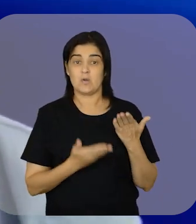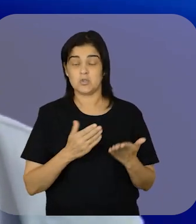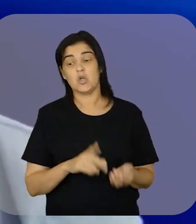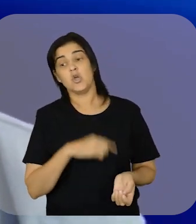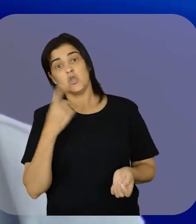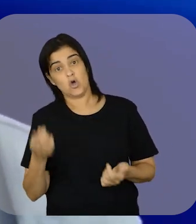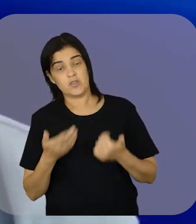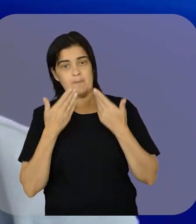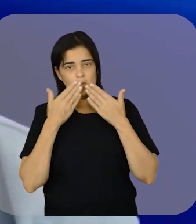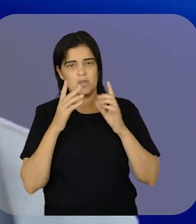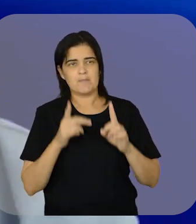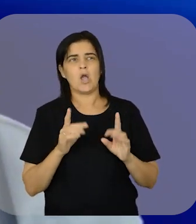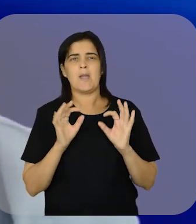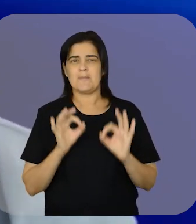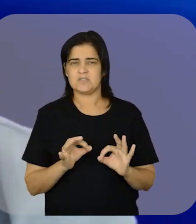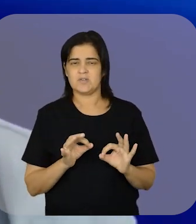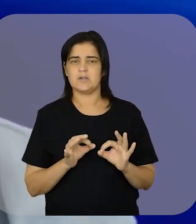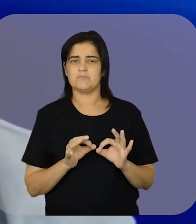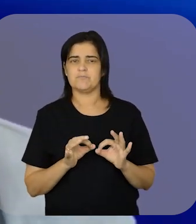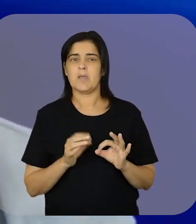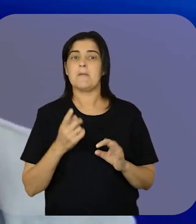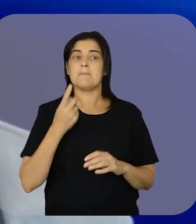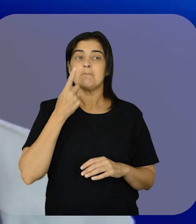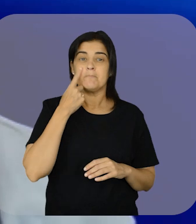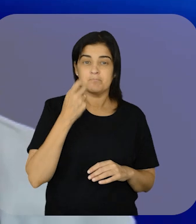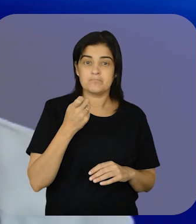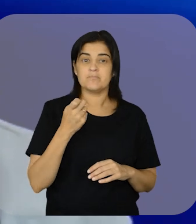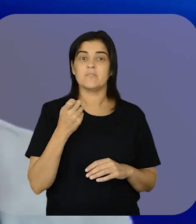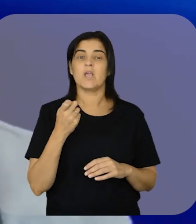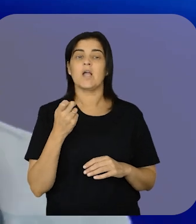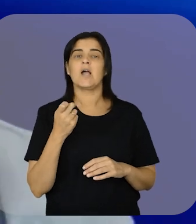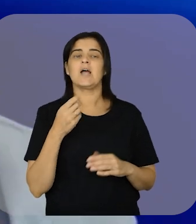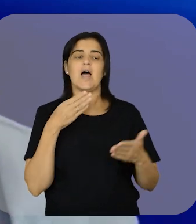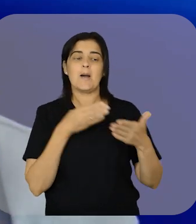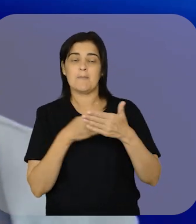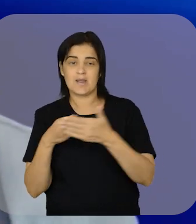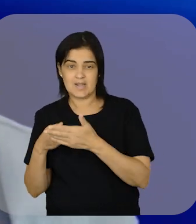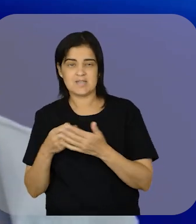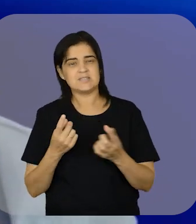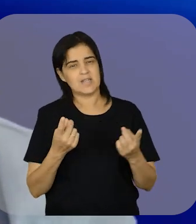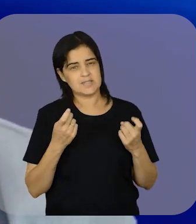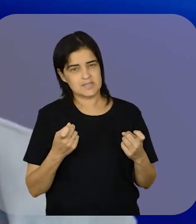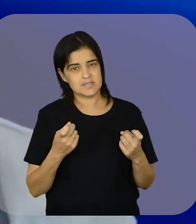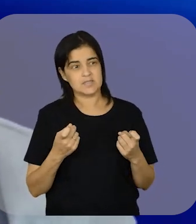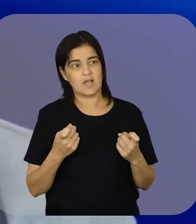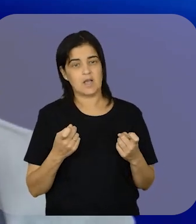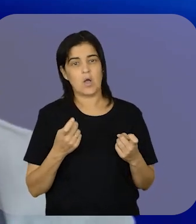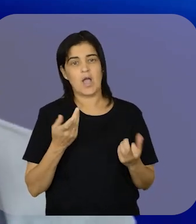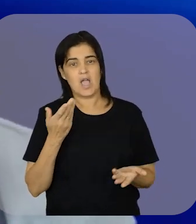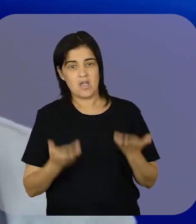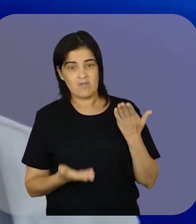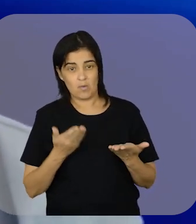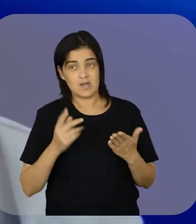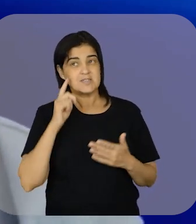consulta bien concreta si es para detectar y eliminar o minimizar las barreras. ¿Se necesitaría realizar una